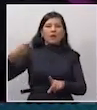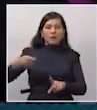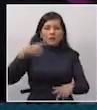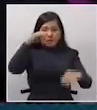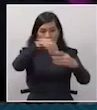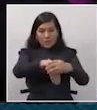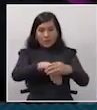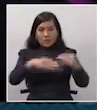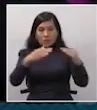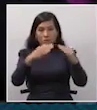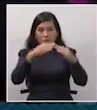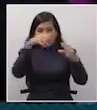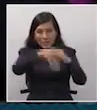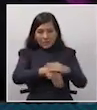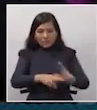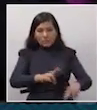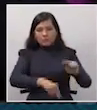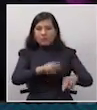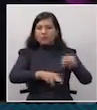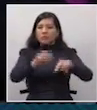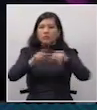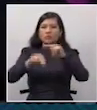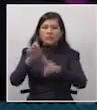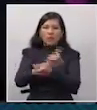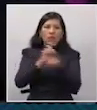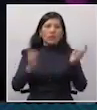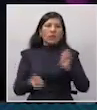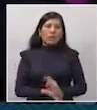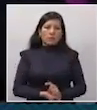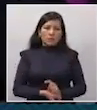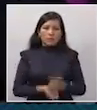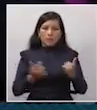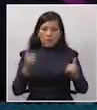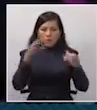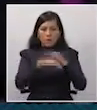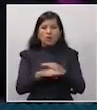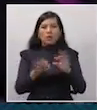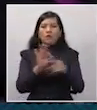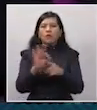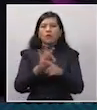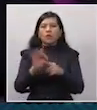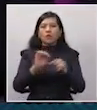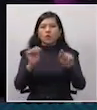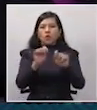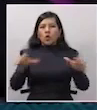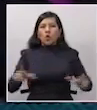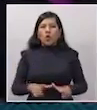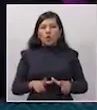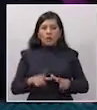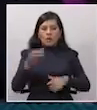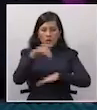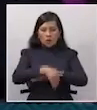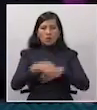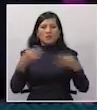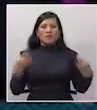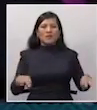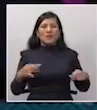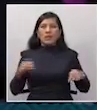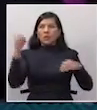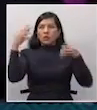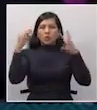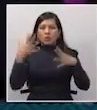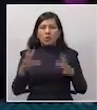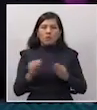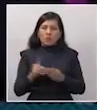construcciones dentro del inmueble, están funcionando locales, incluso nocturnos. Tido una multa